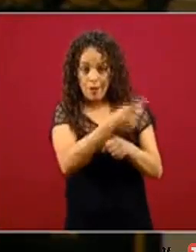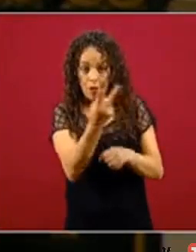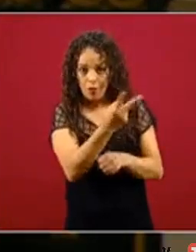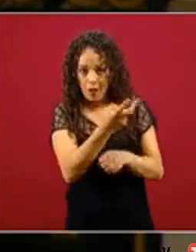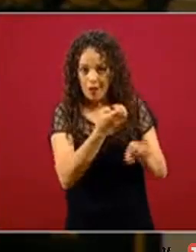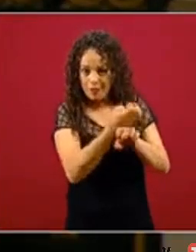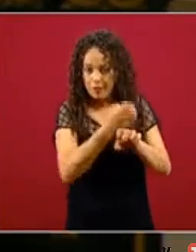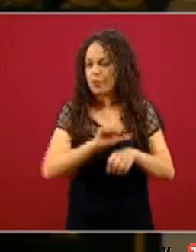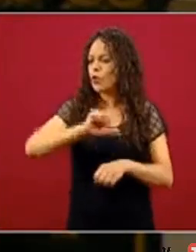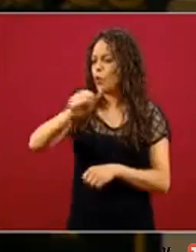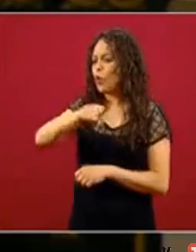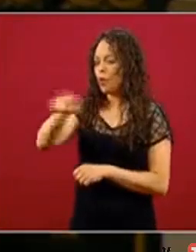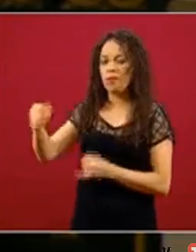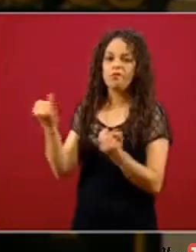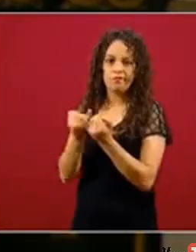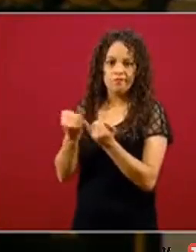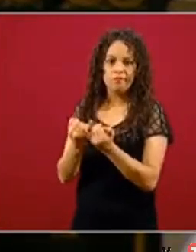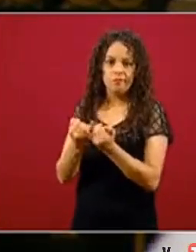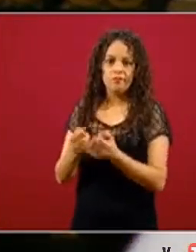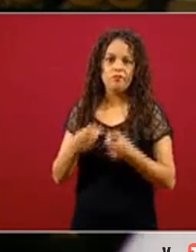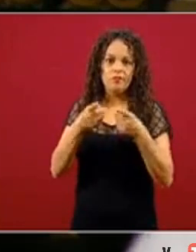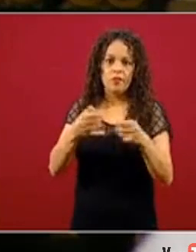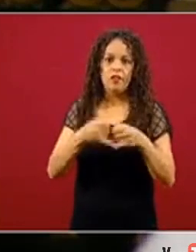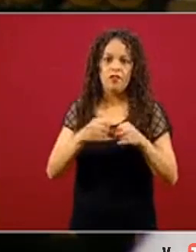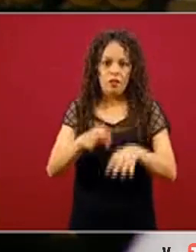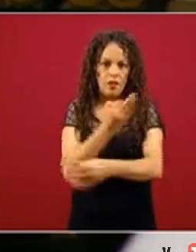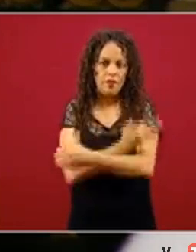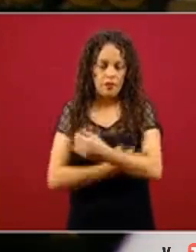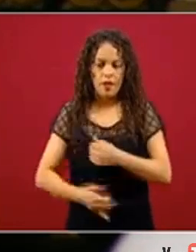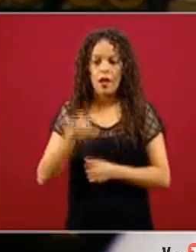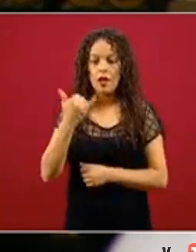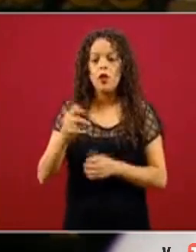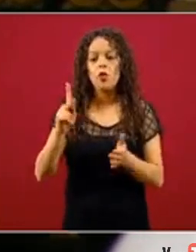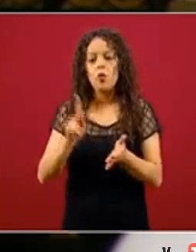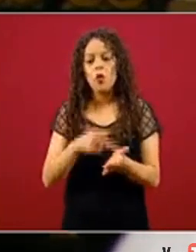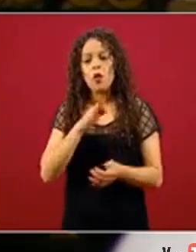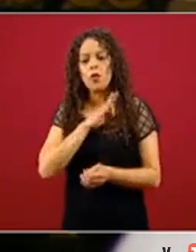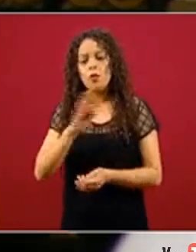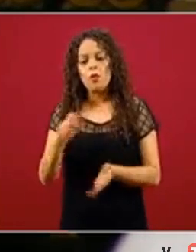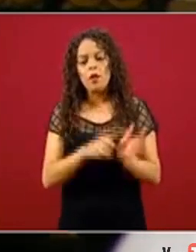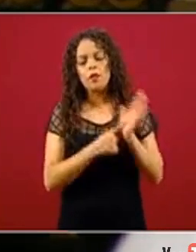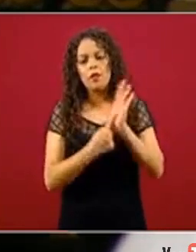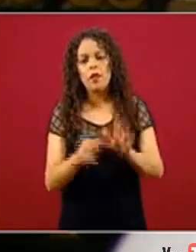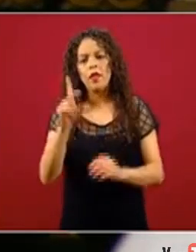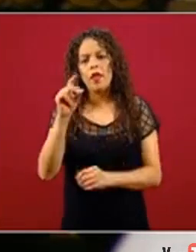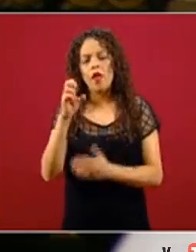cuándo podría presentar otra vez datos sobre los casos de las